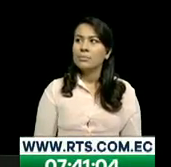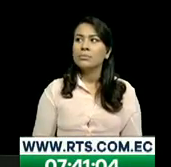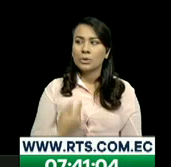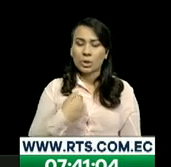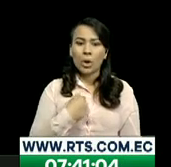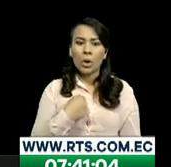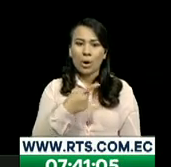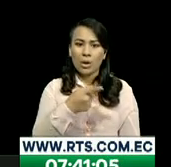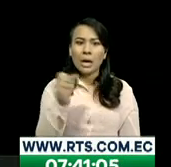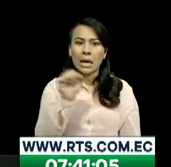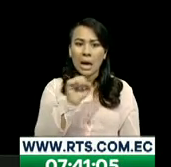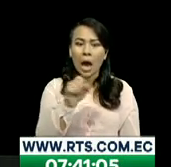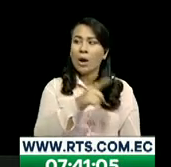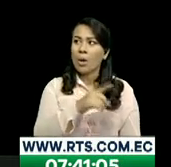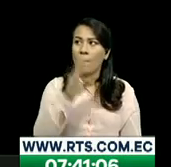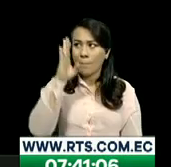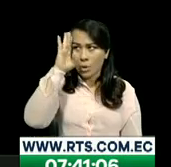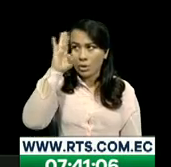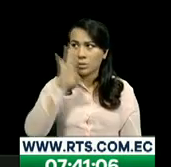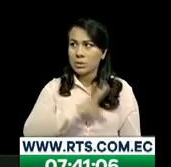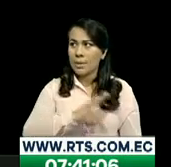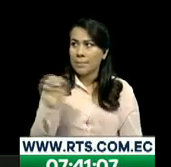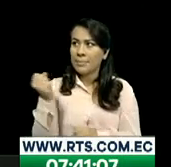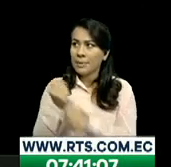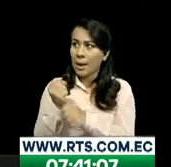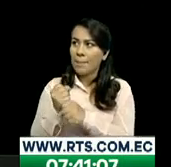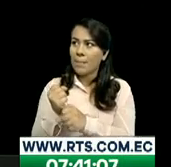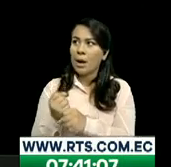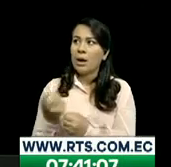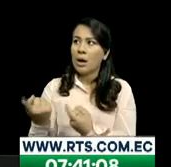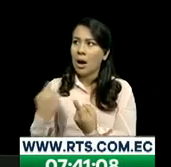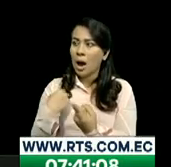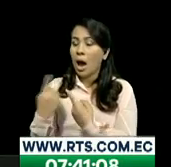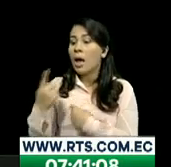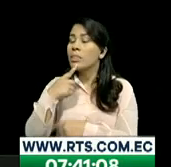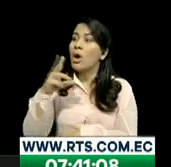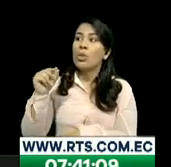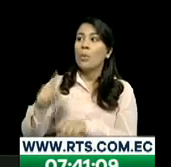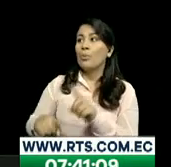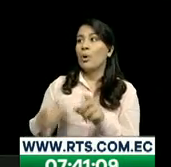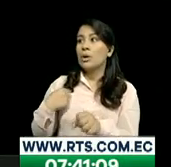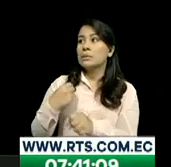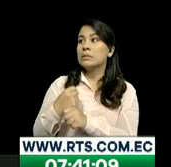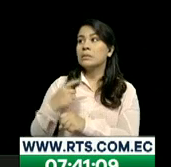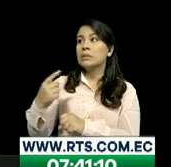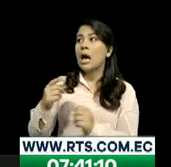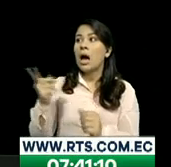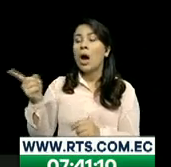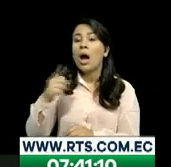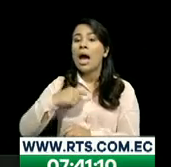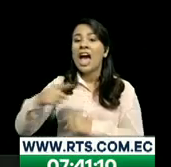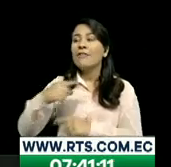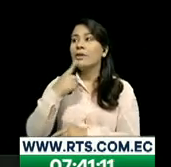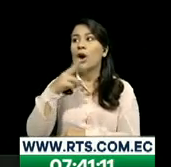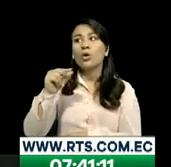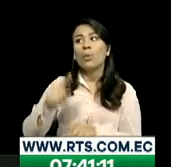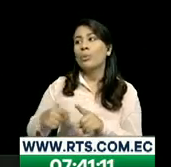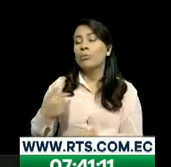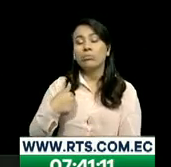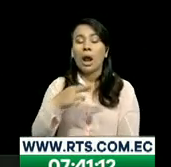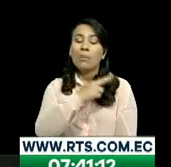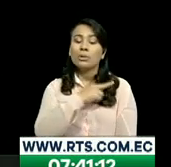carro blindado, así, perfecto para atrapar ladrones, que no nos pudo llevar porque su superior les dijo que no, que es en ese sector, que